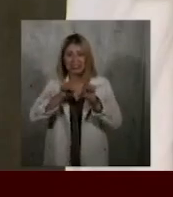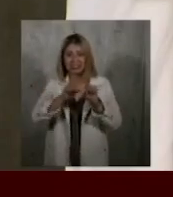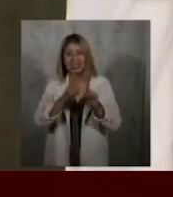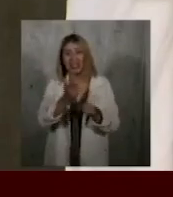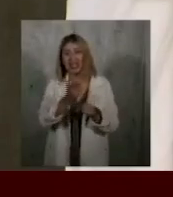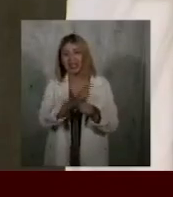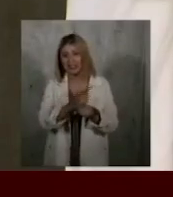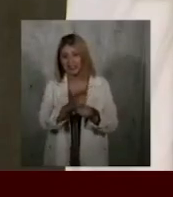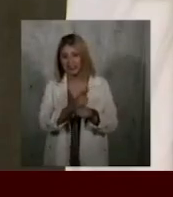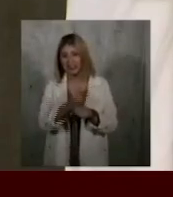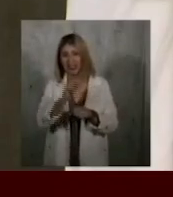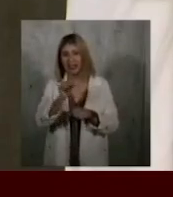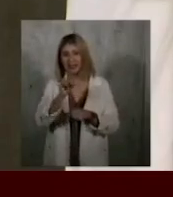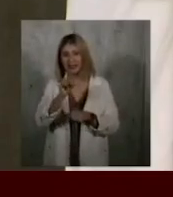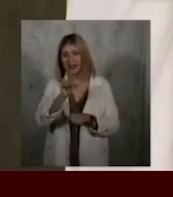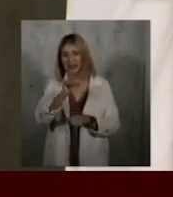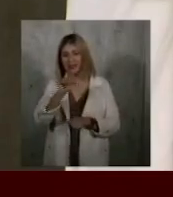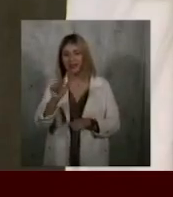más jóvenes.